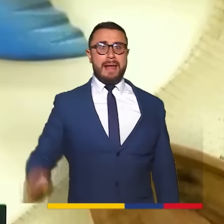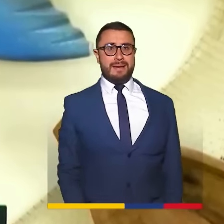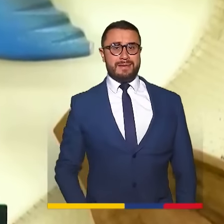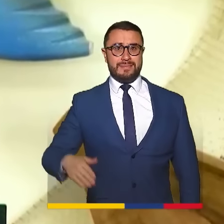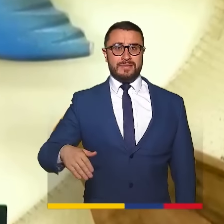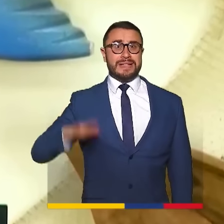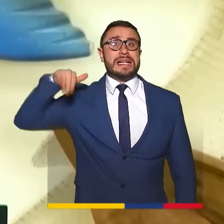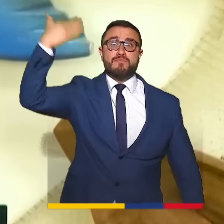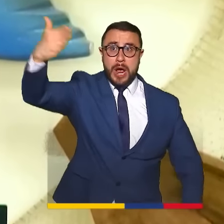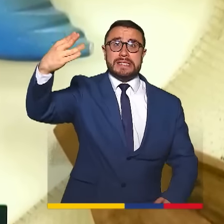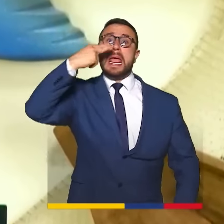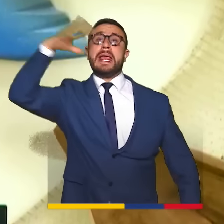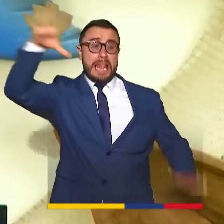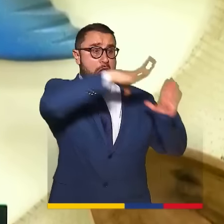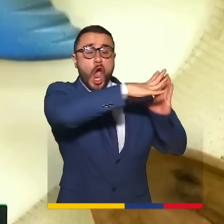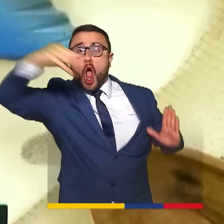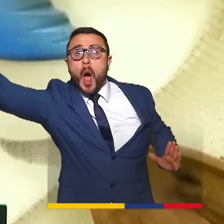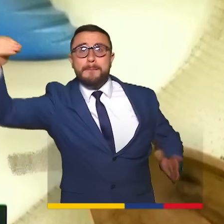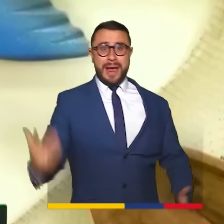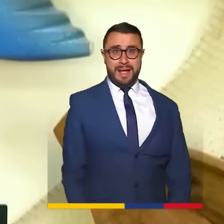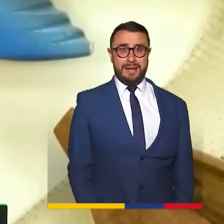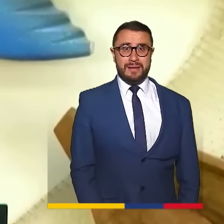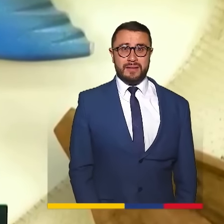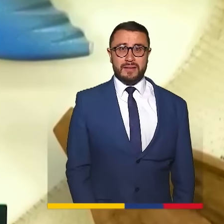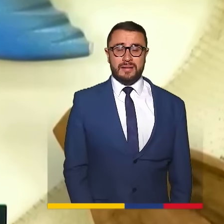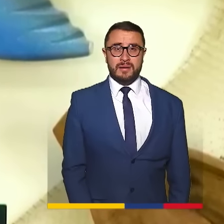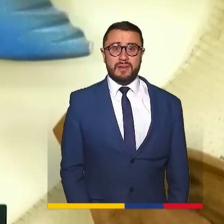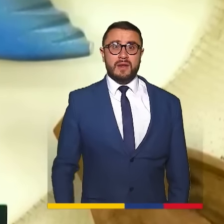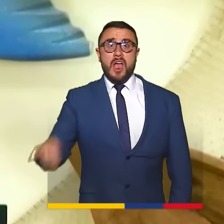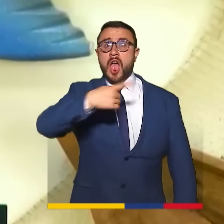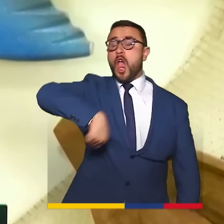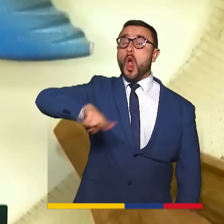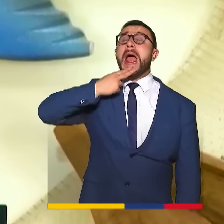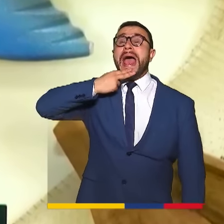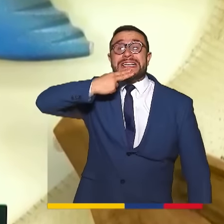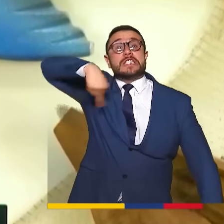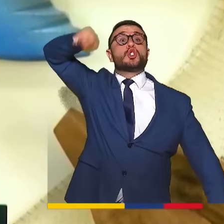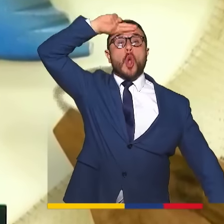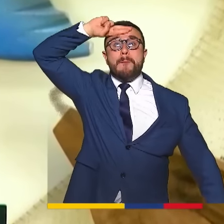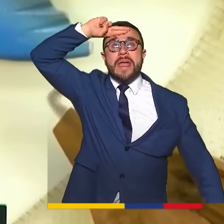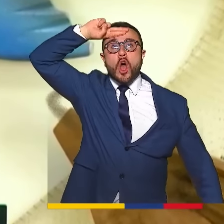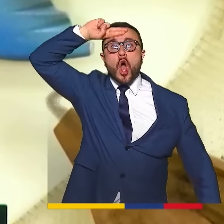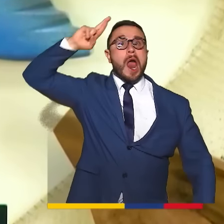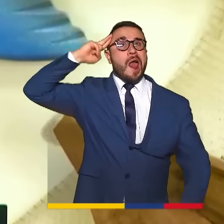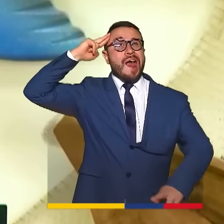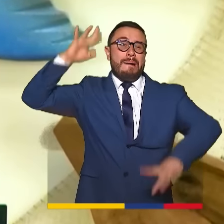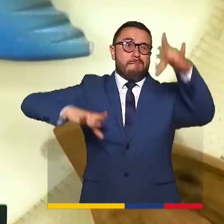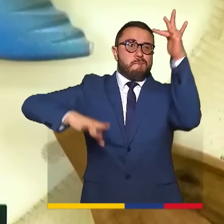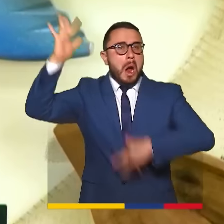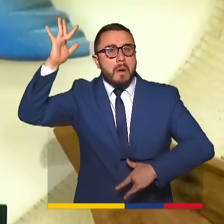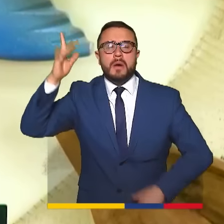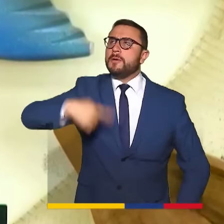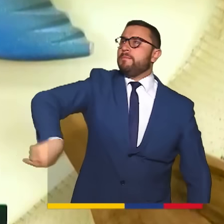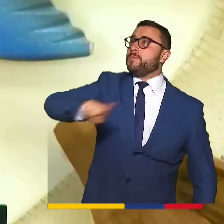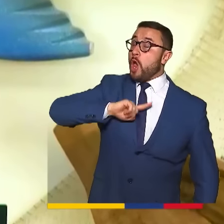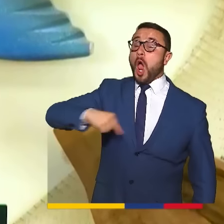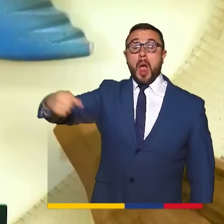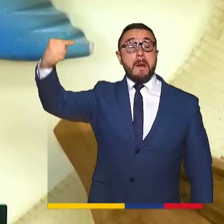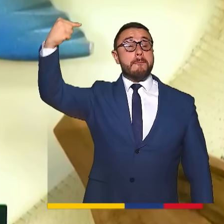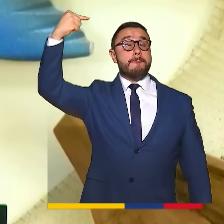la humanidad, se creían la estupidez, el irracionalismo